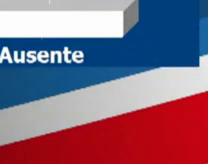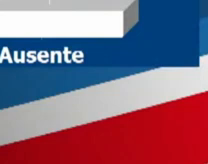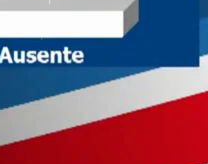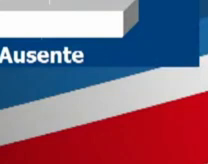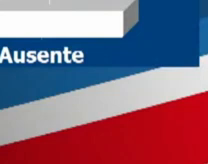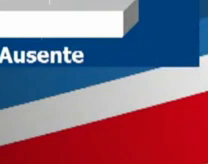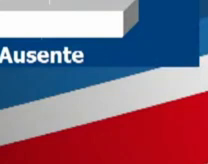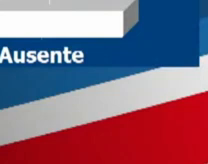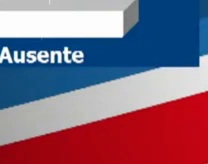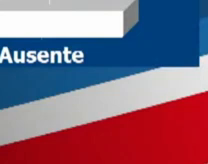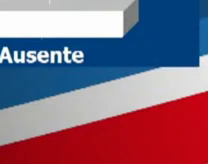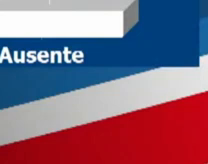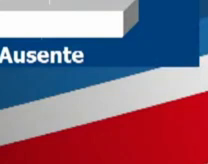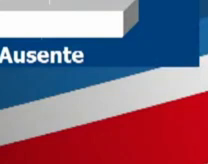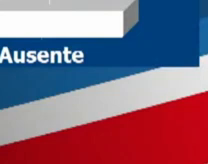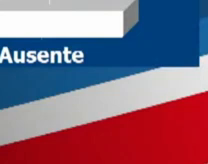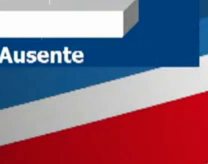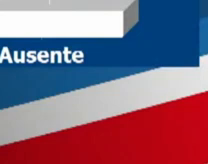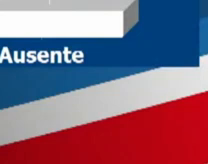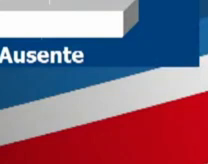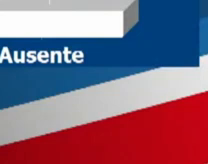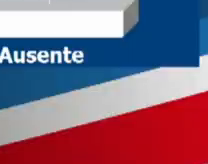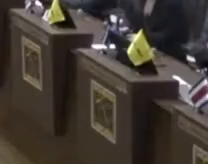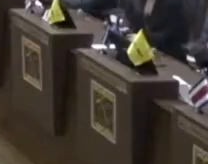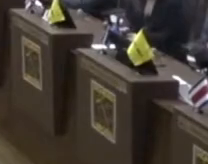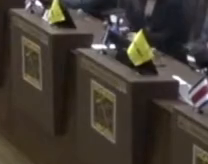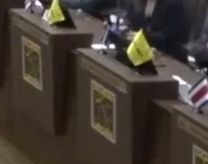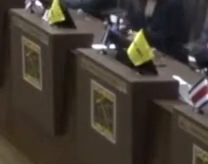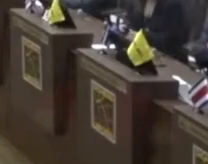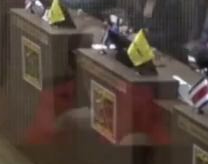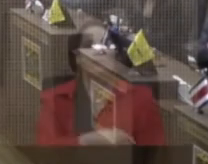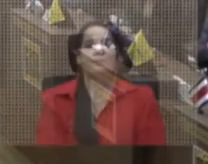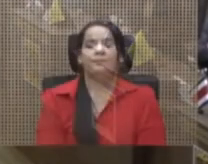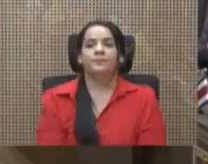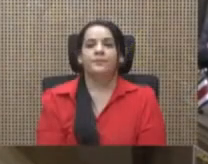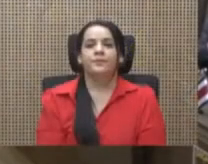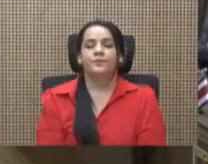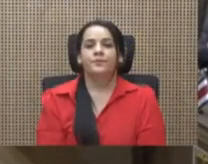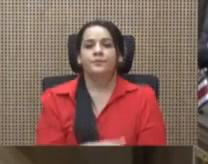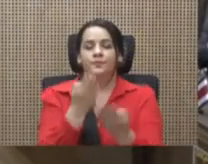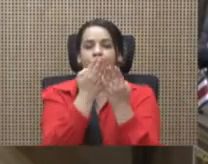7 votos a favor, 33 en contra, rechazada. Abrir puertas.